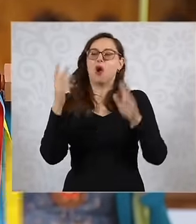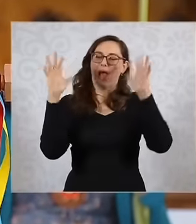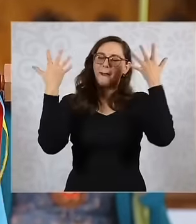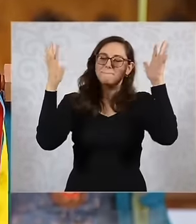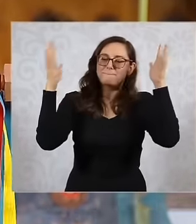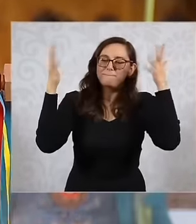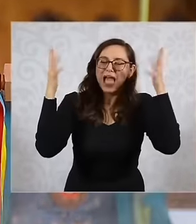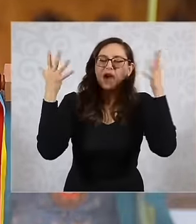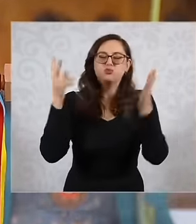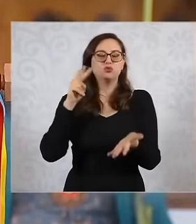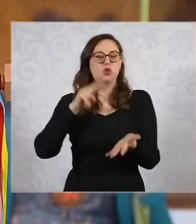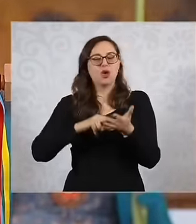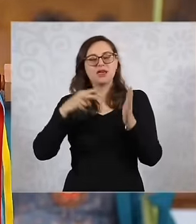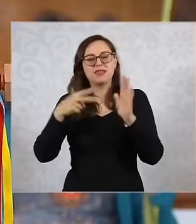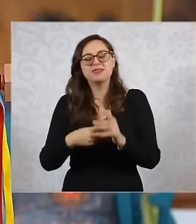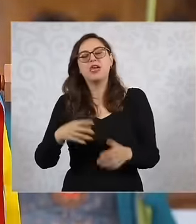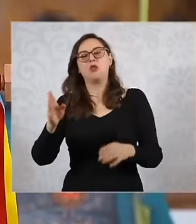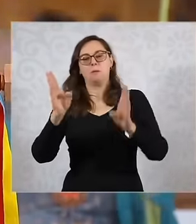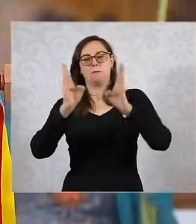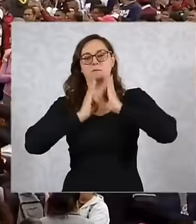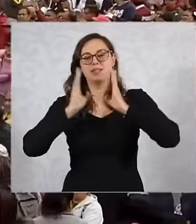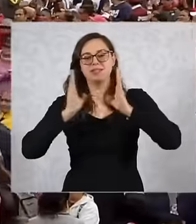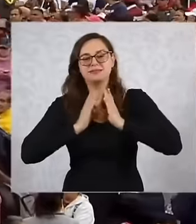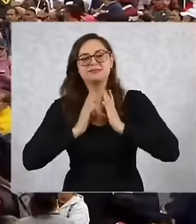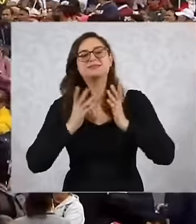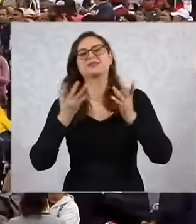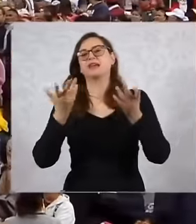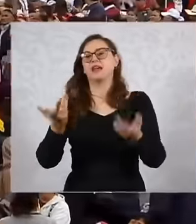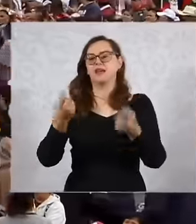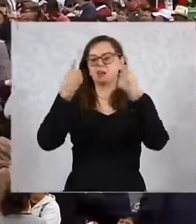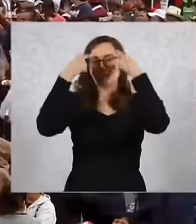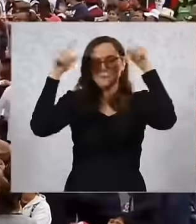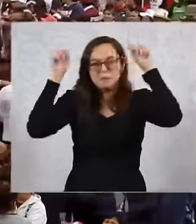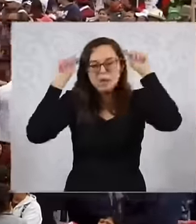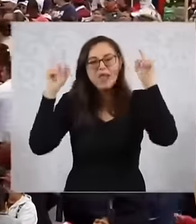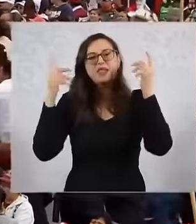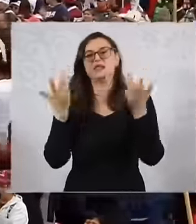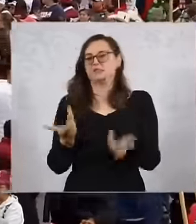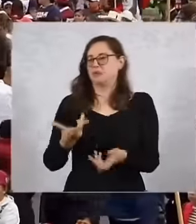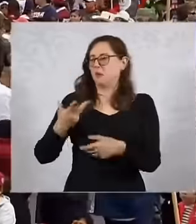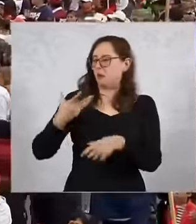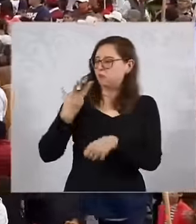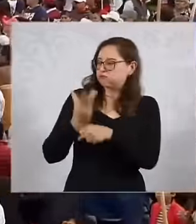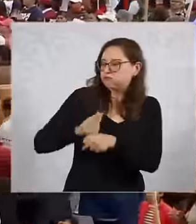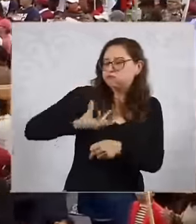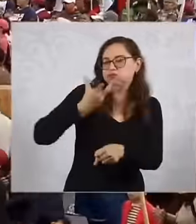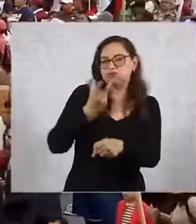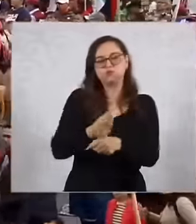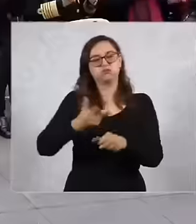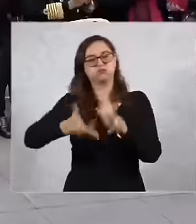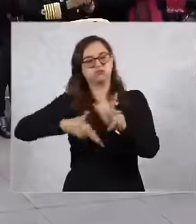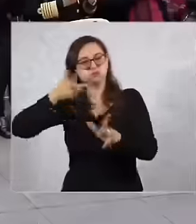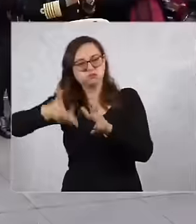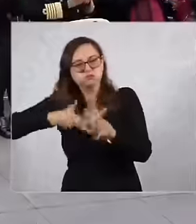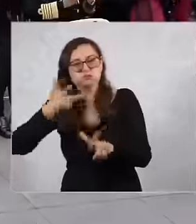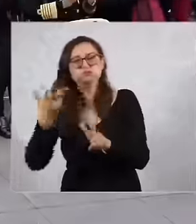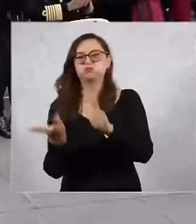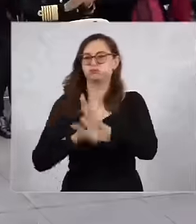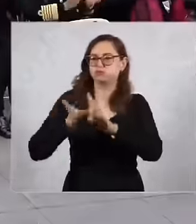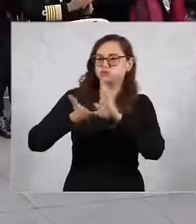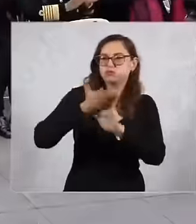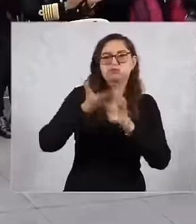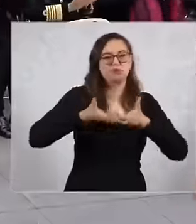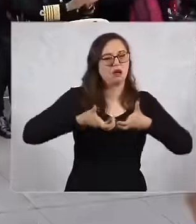han ayudado tanto a construir trenes, carreteras,